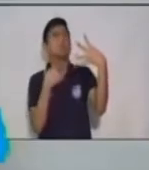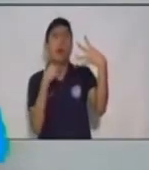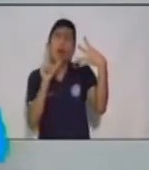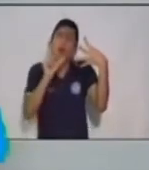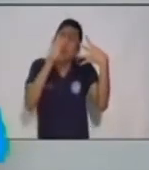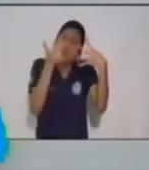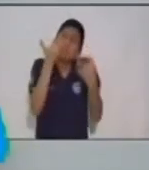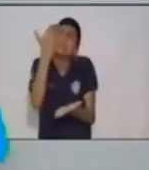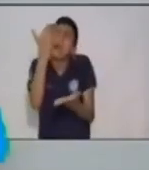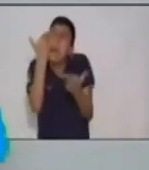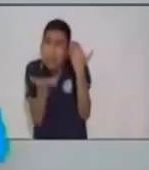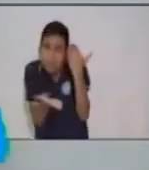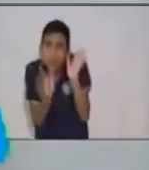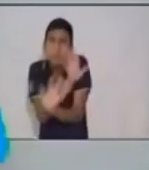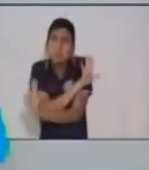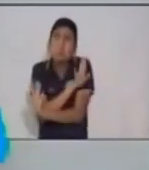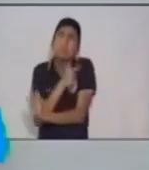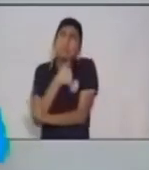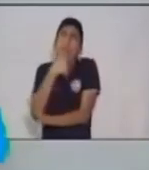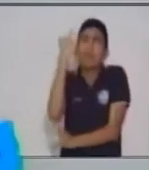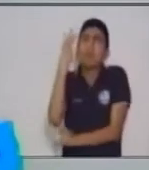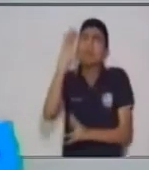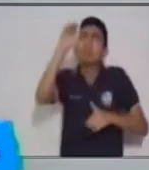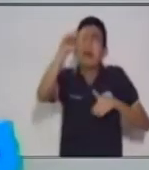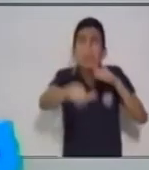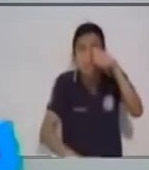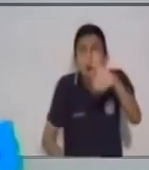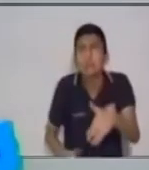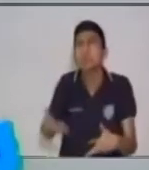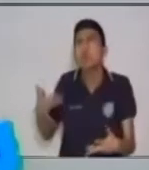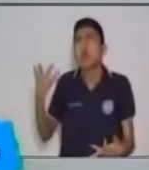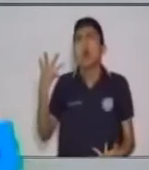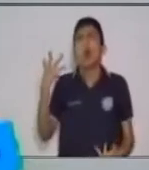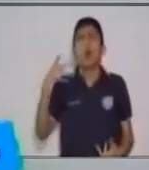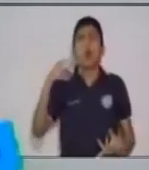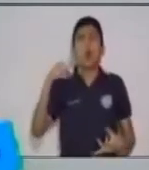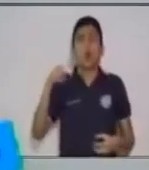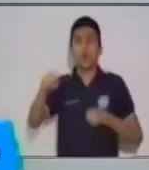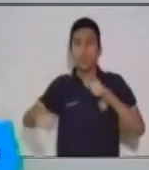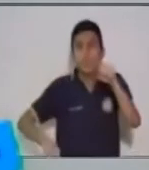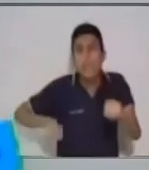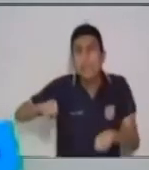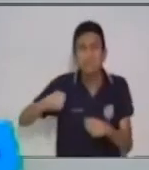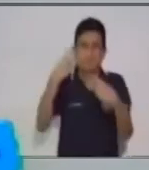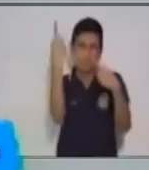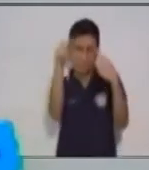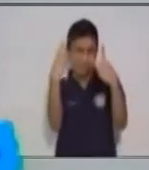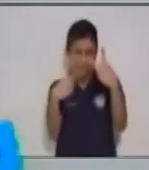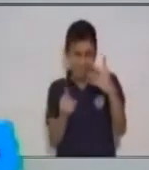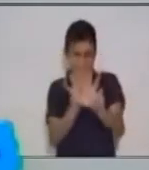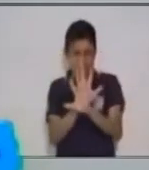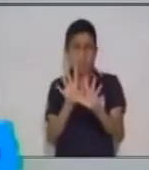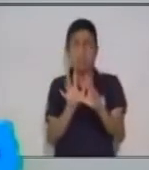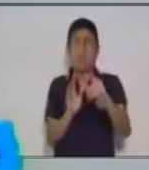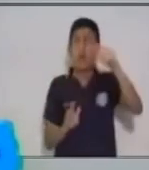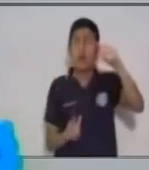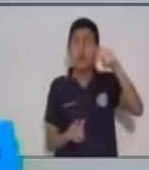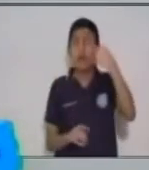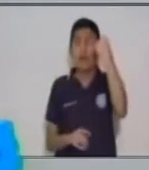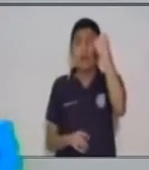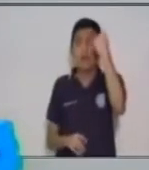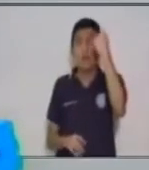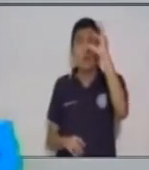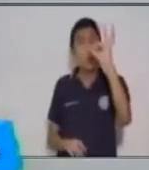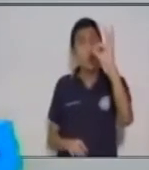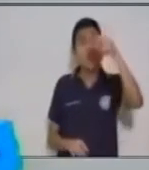encuesta ellos dijeron, no, no me gusta. Voy a colocar la letra N mayúscula, el signo